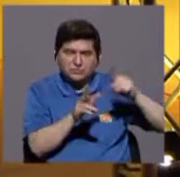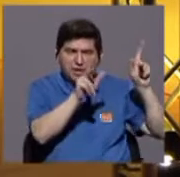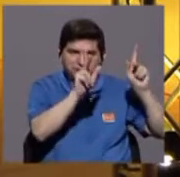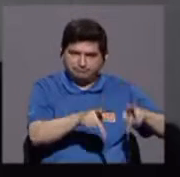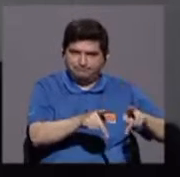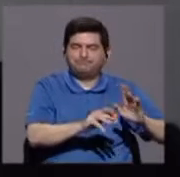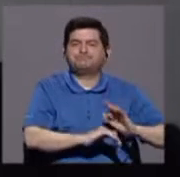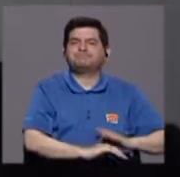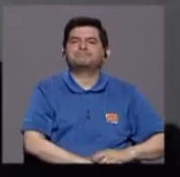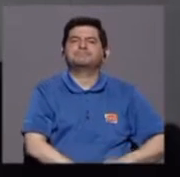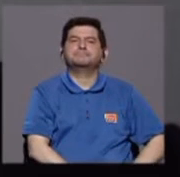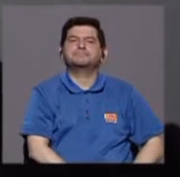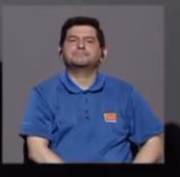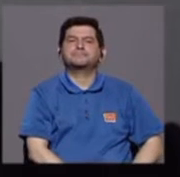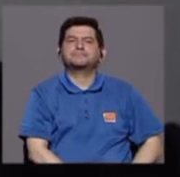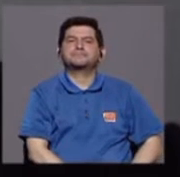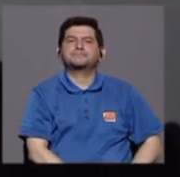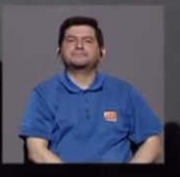personas.